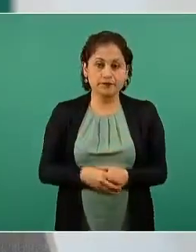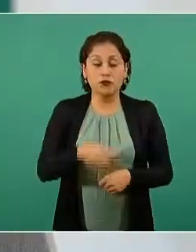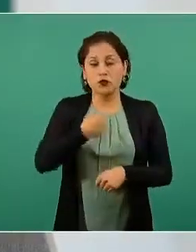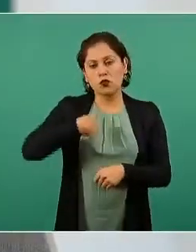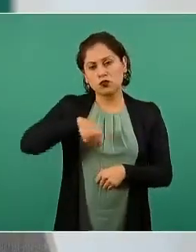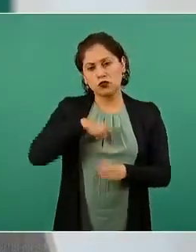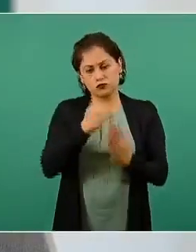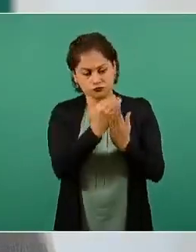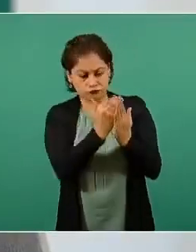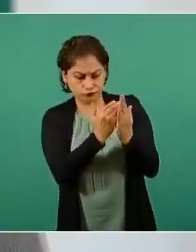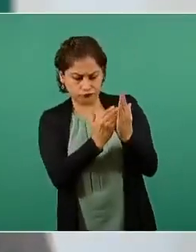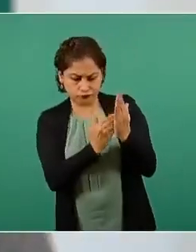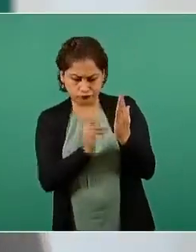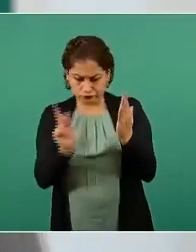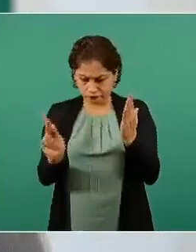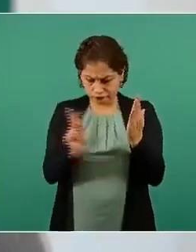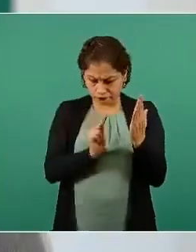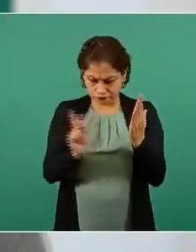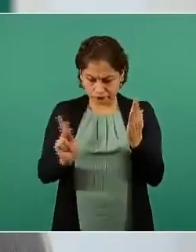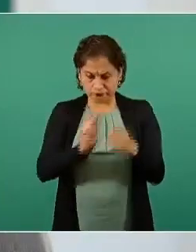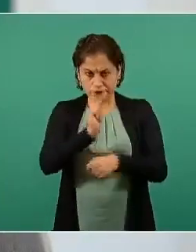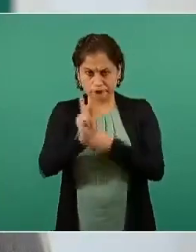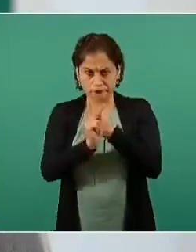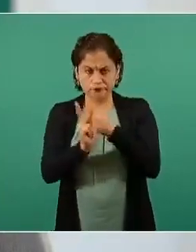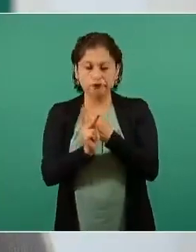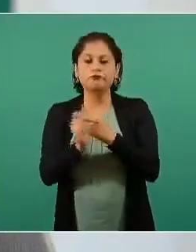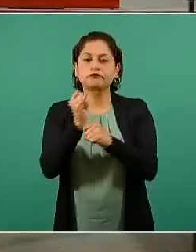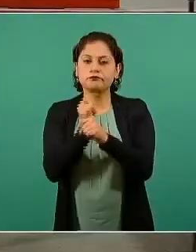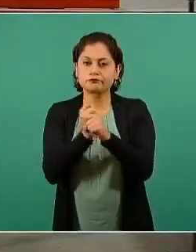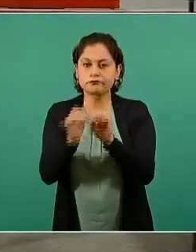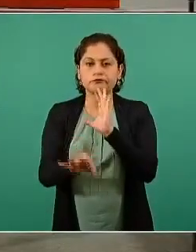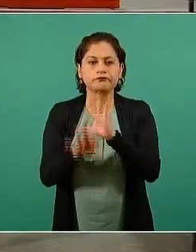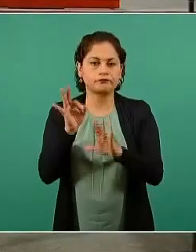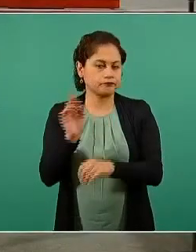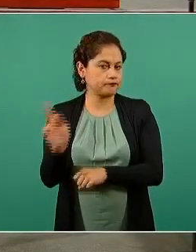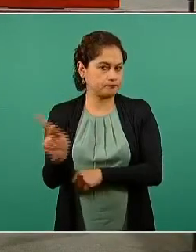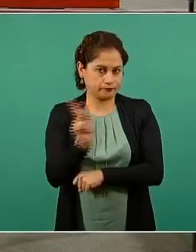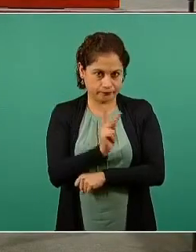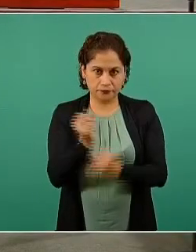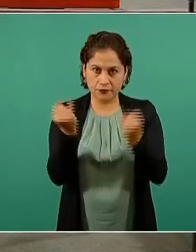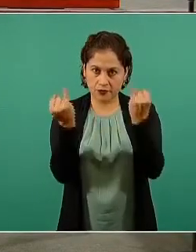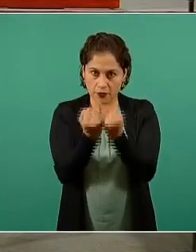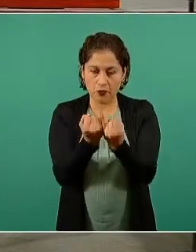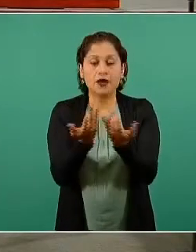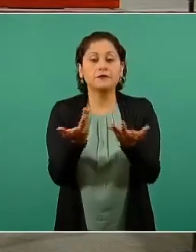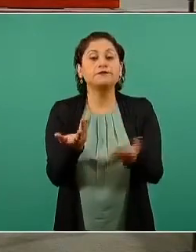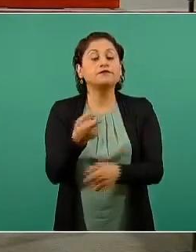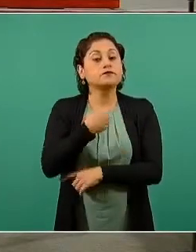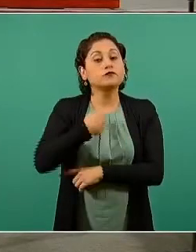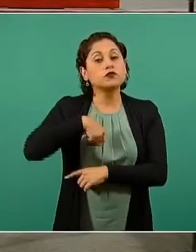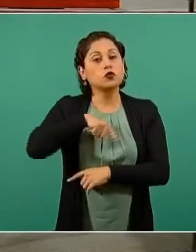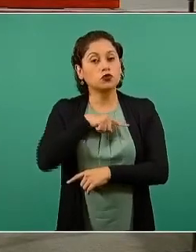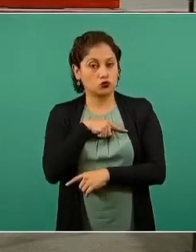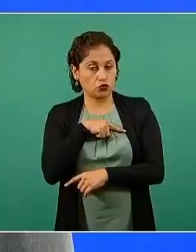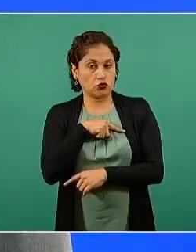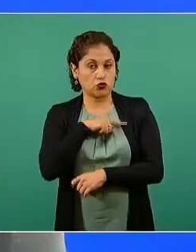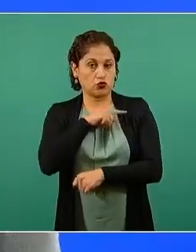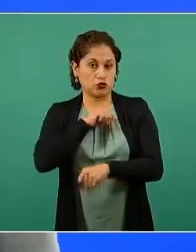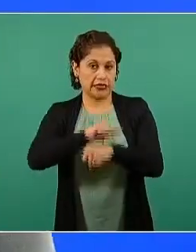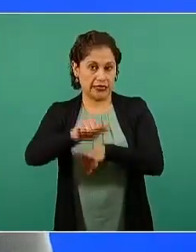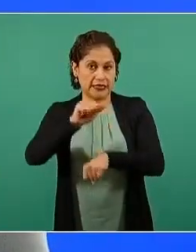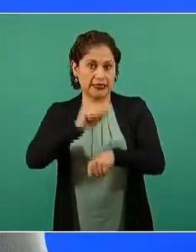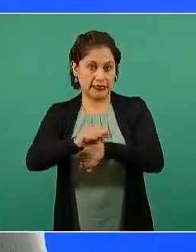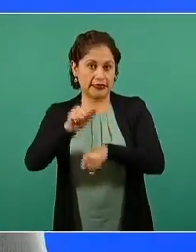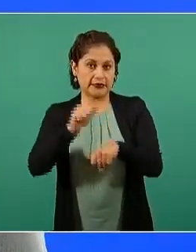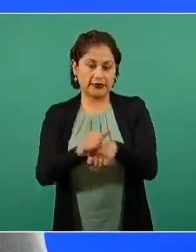revisando también en función de la evidencia científica, son muy similares, y nosotros estamos avanzando. Nosotros tenemos 3 veces